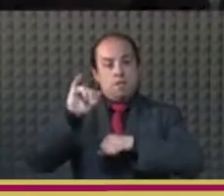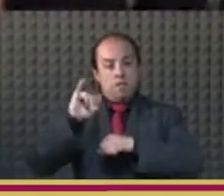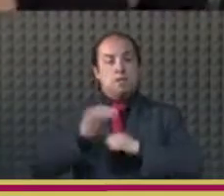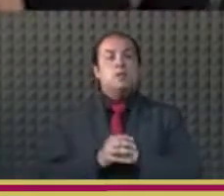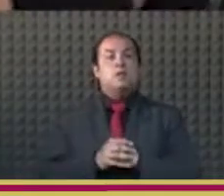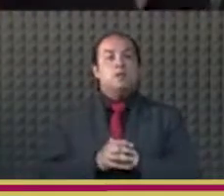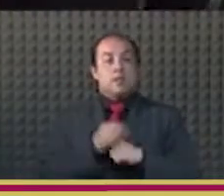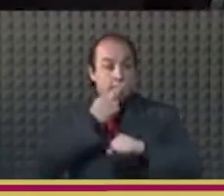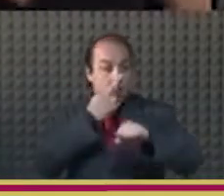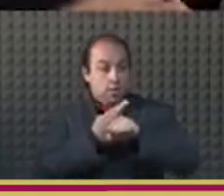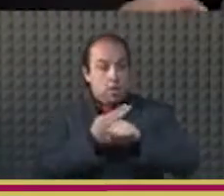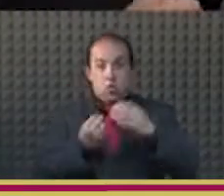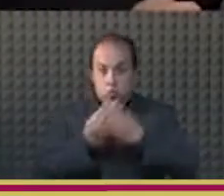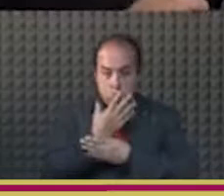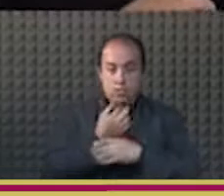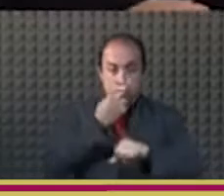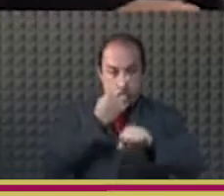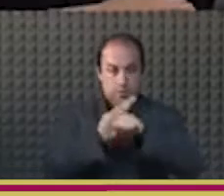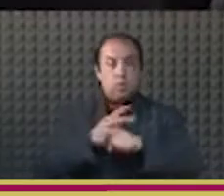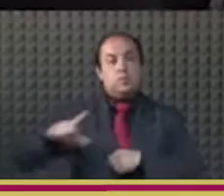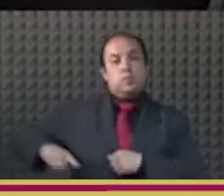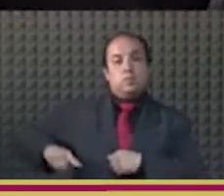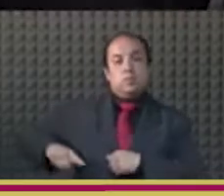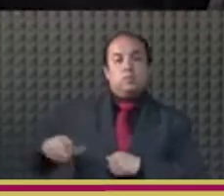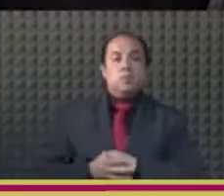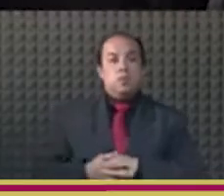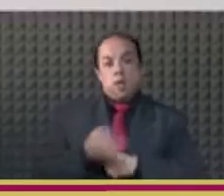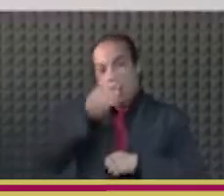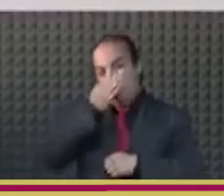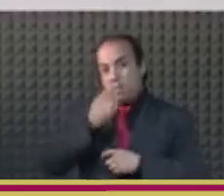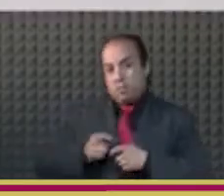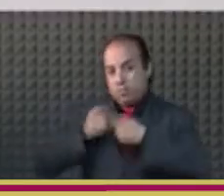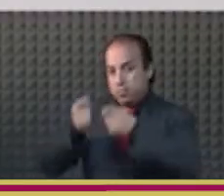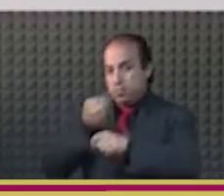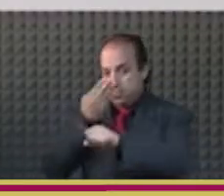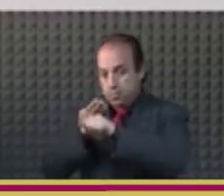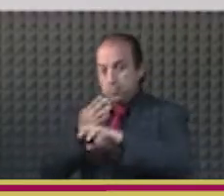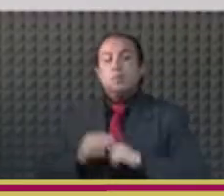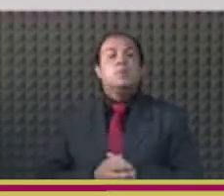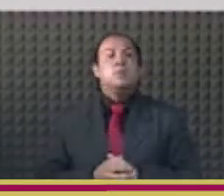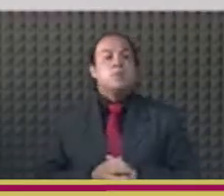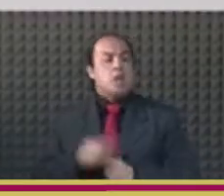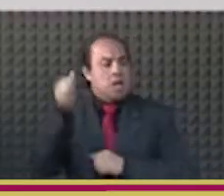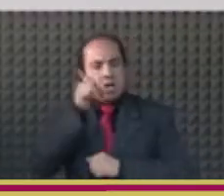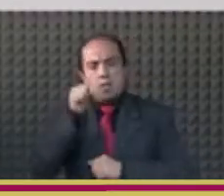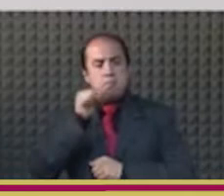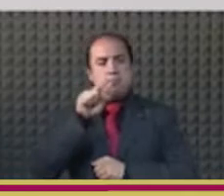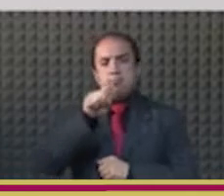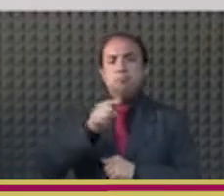secretario, nuevo secretario de Gobierno recientemente nombrado, como siempre, tú muy